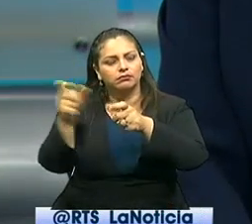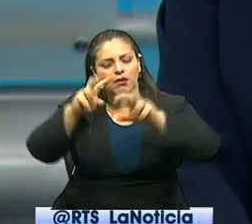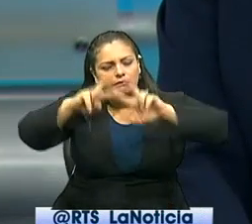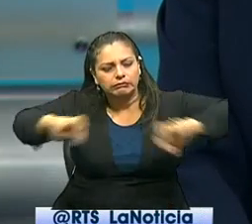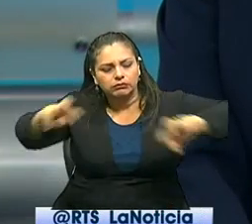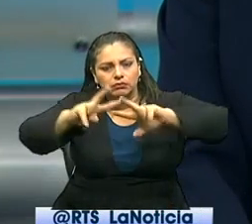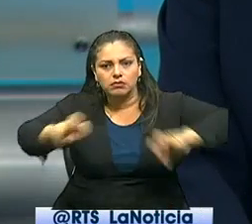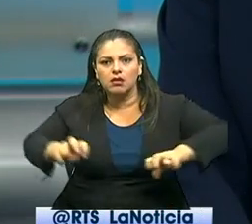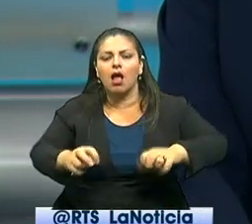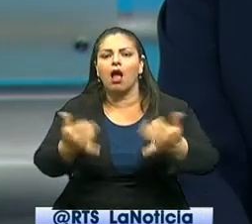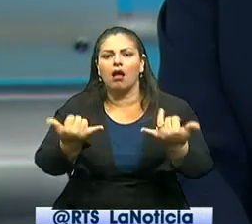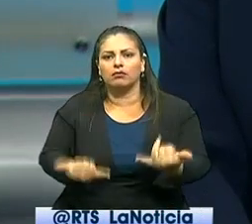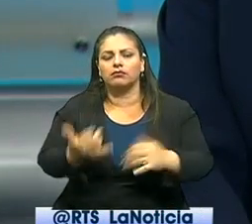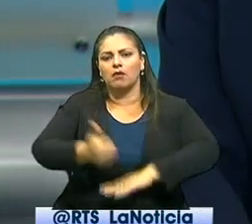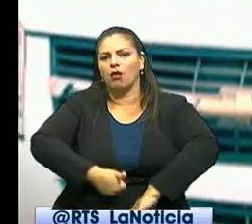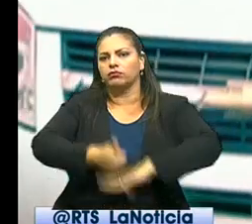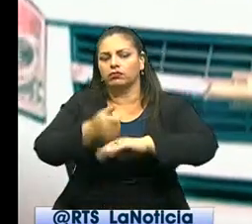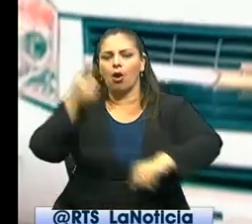cirugías estéticas.